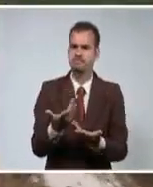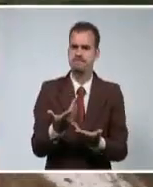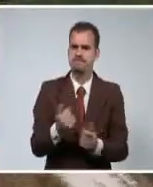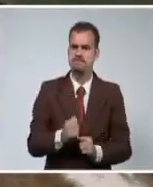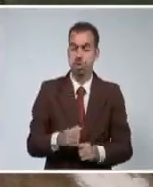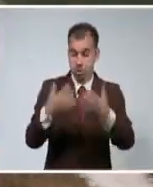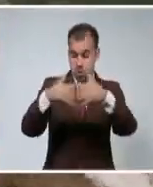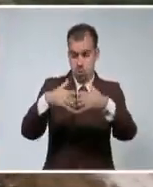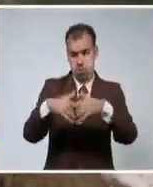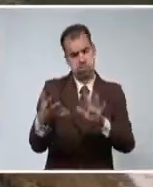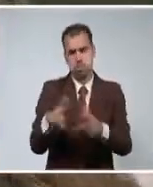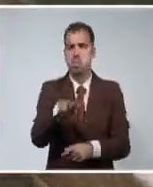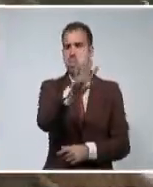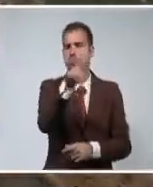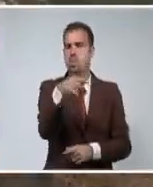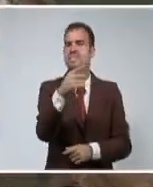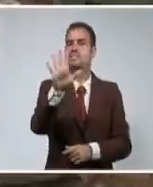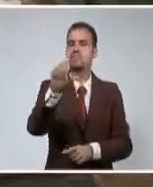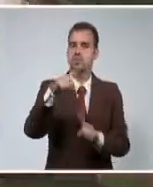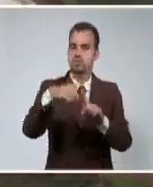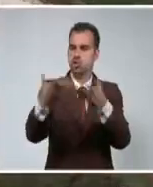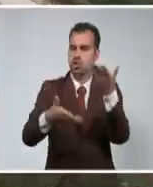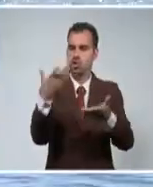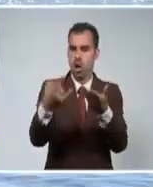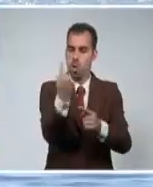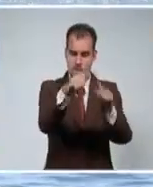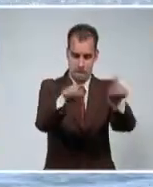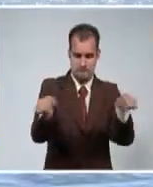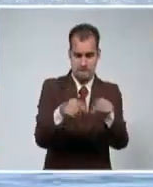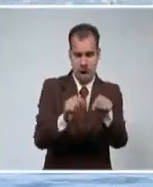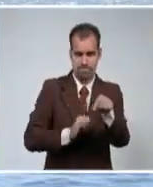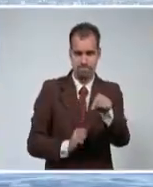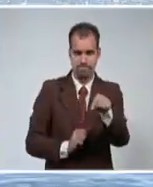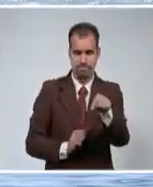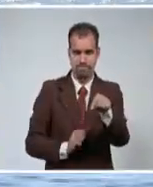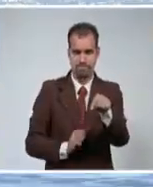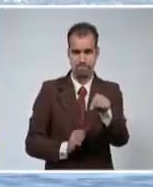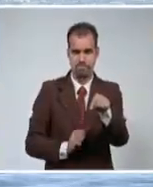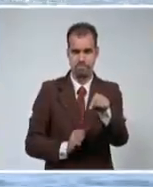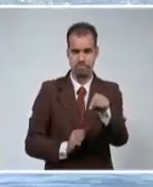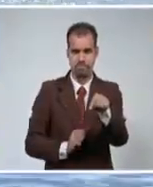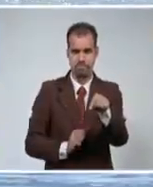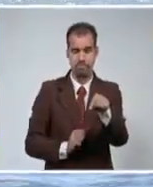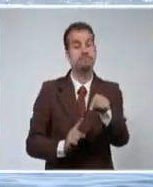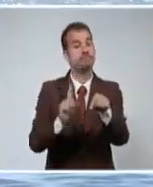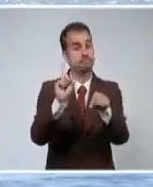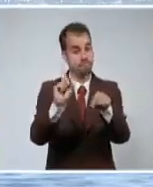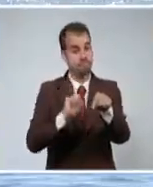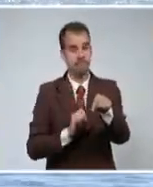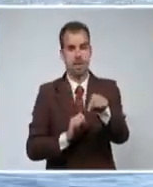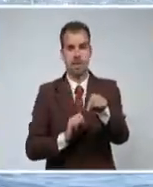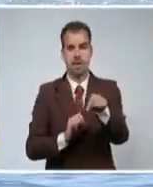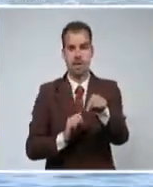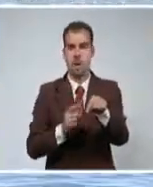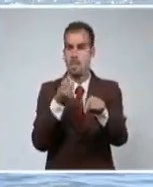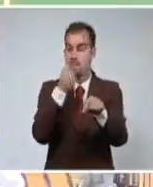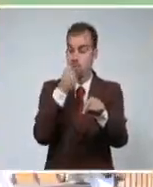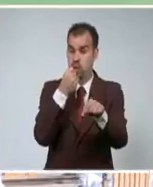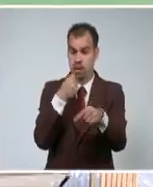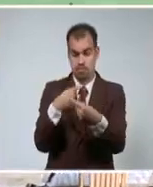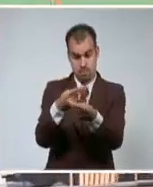las 4,5 toneladas por hectáreas. Téngase en cuenta que para cubrir la canasta